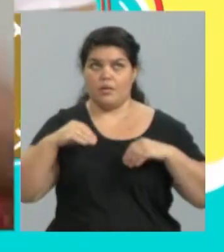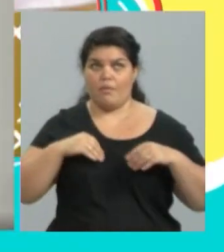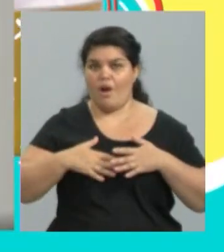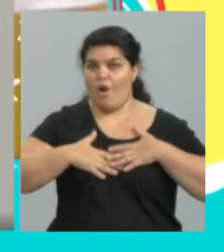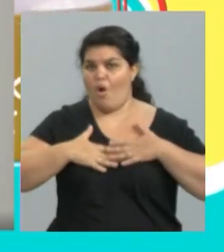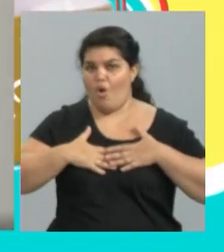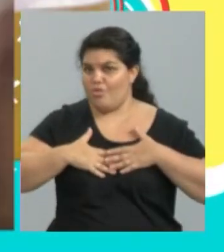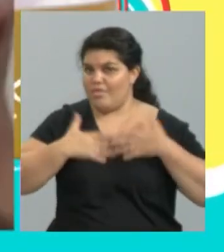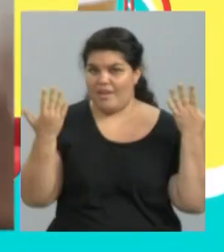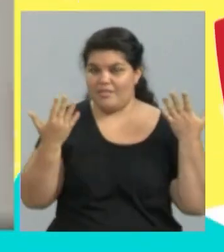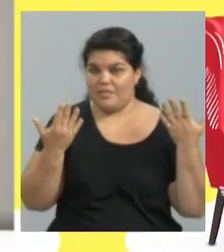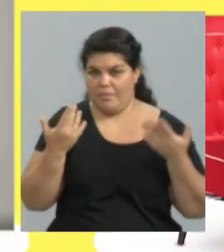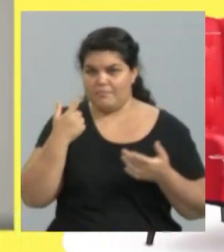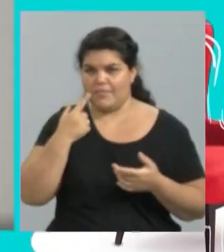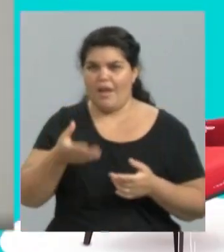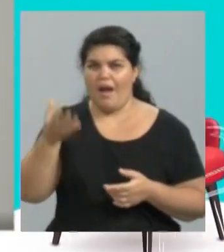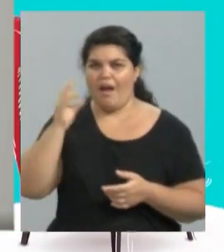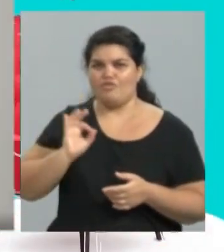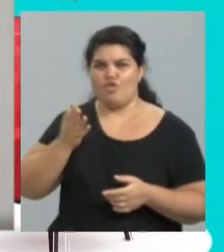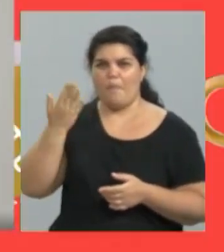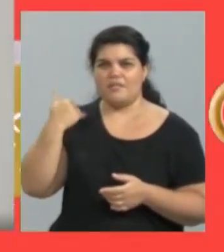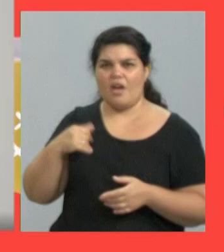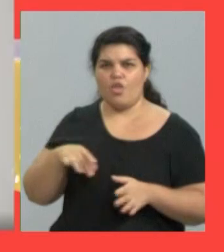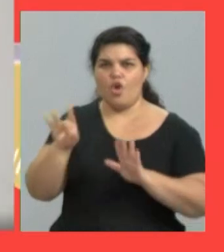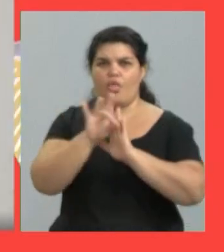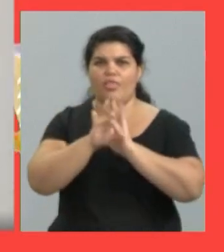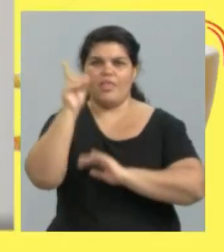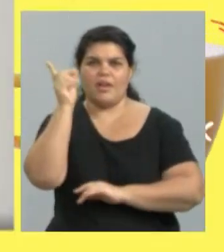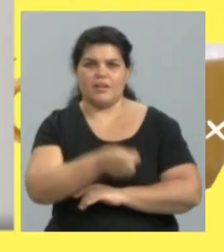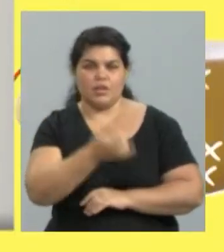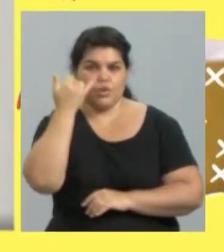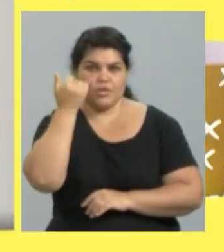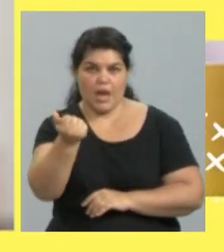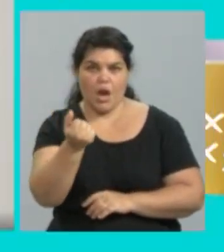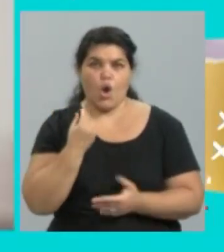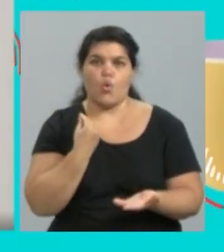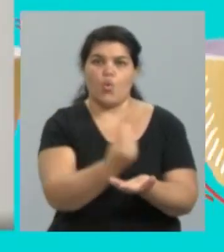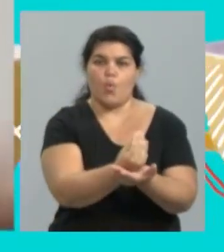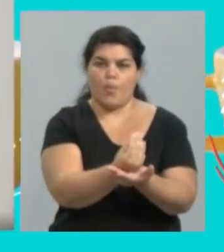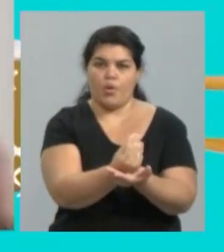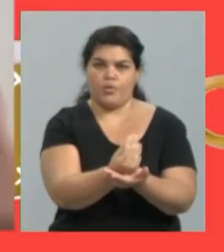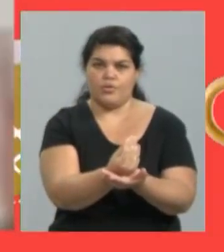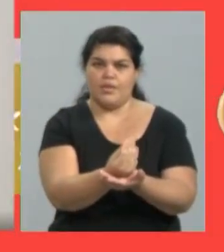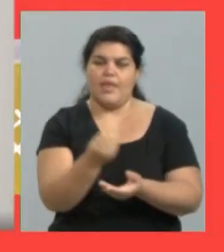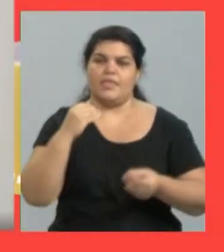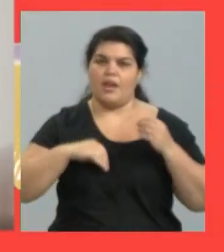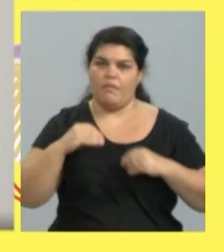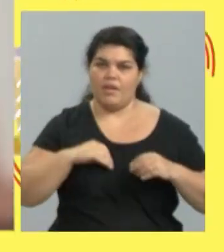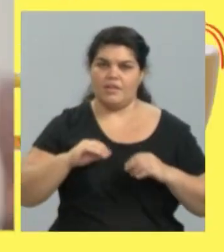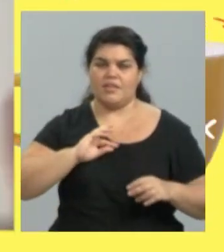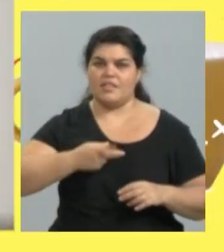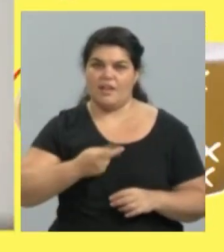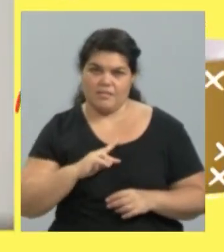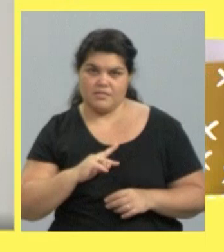viste que se aprobó el decreto el año pasado, de cupo laboral travesti trans, y recién este año va a haber presupuesto en el